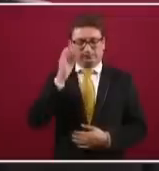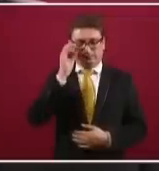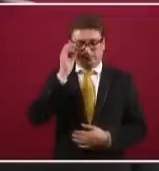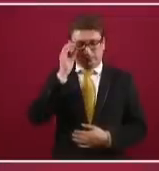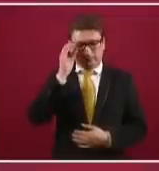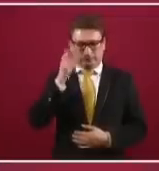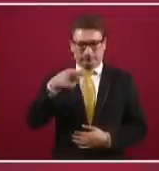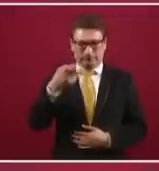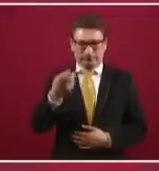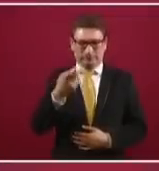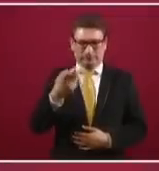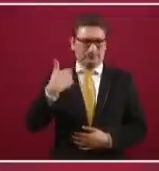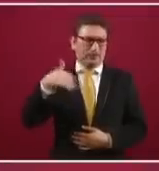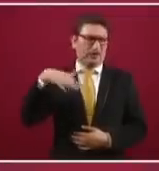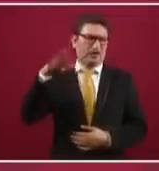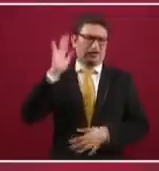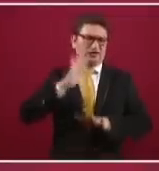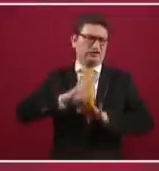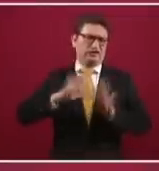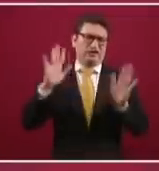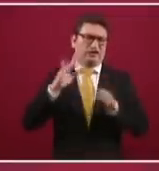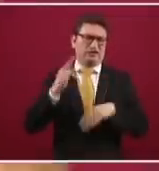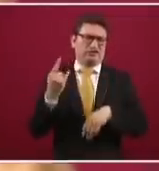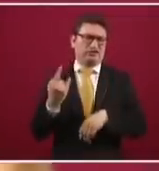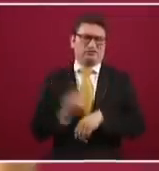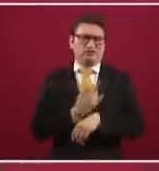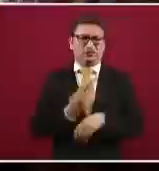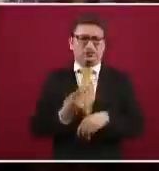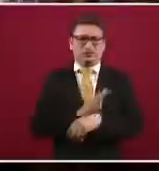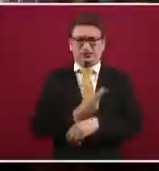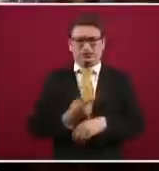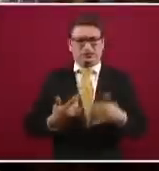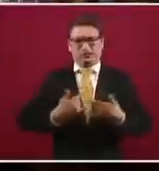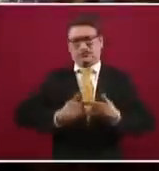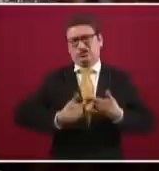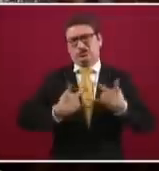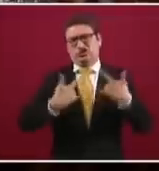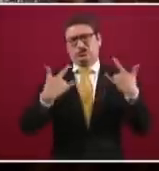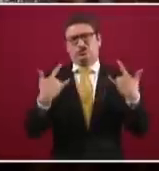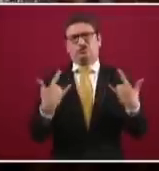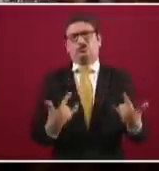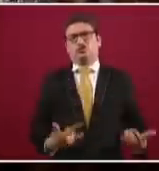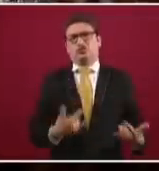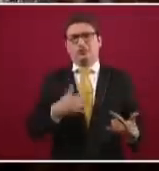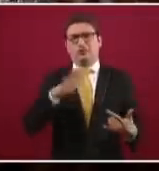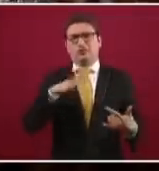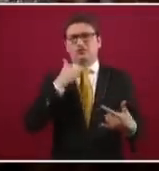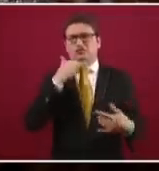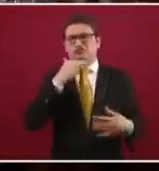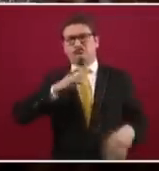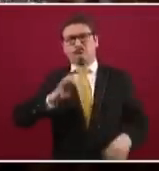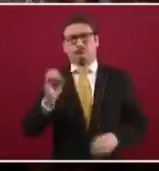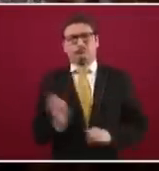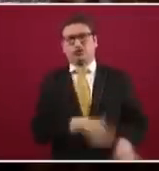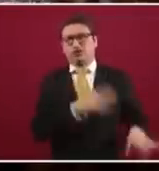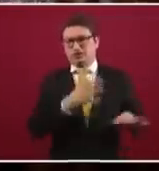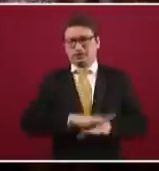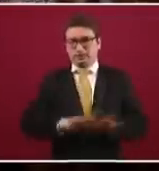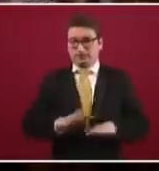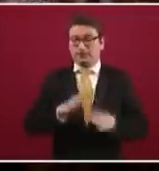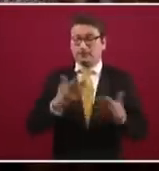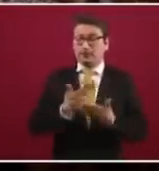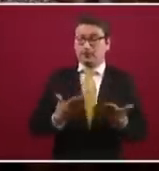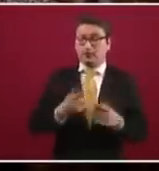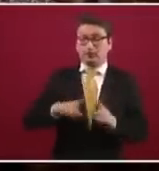se fue a la historia, al basurero de la historia. A ver, ahí ellos tienen que resolver, los